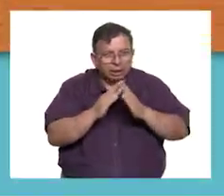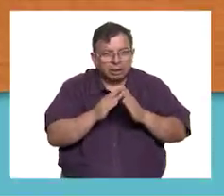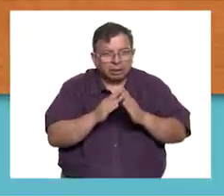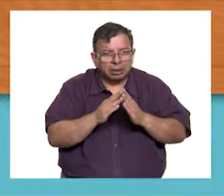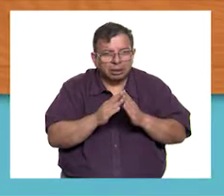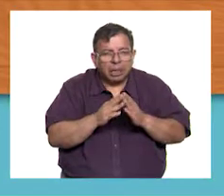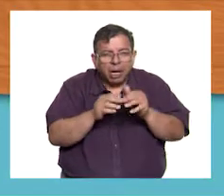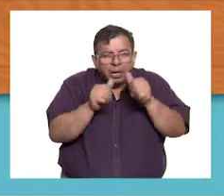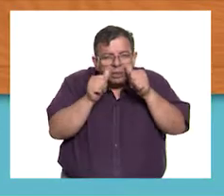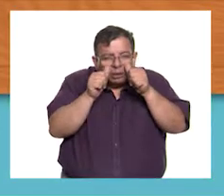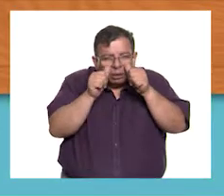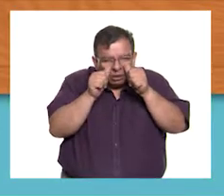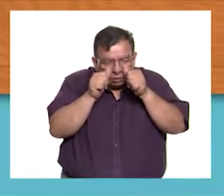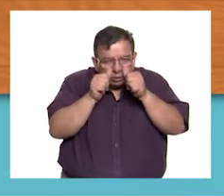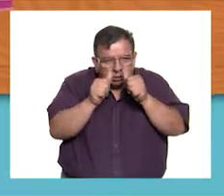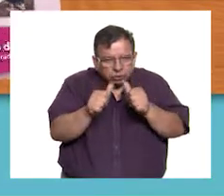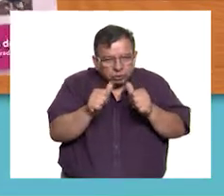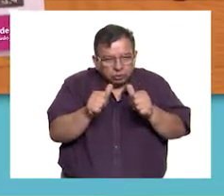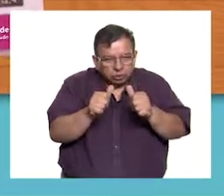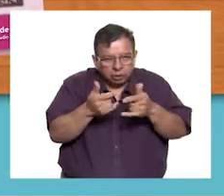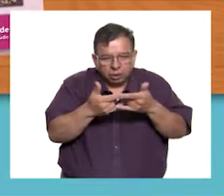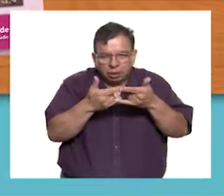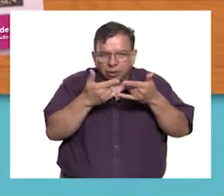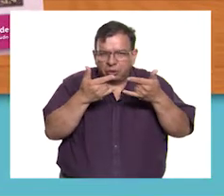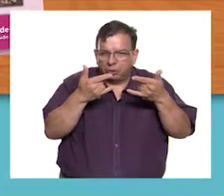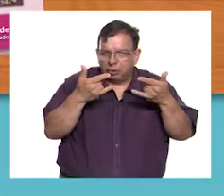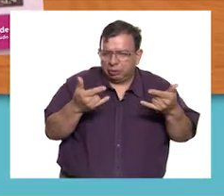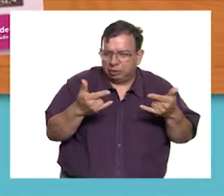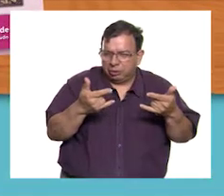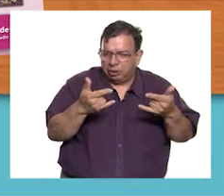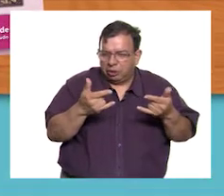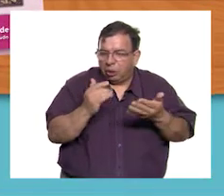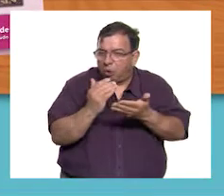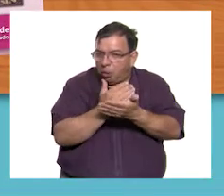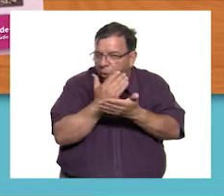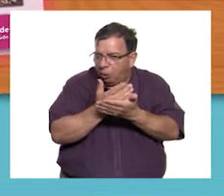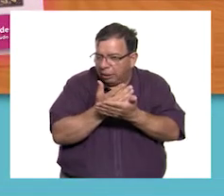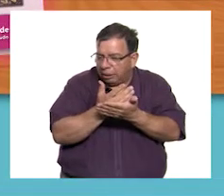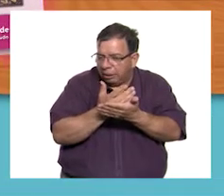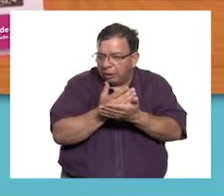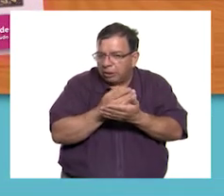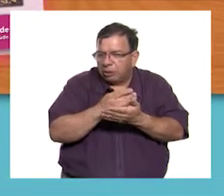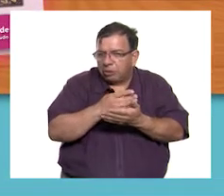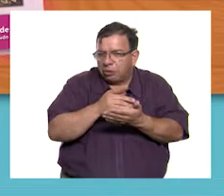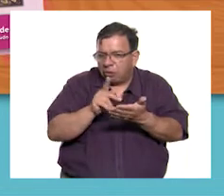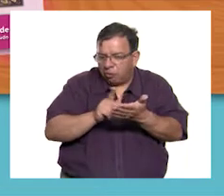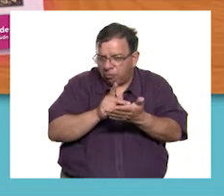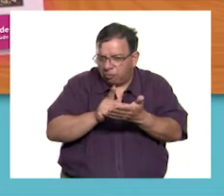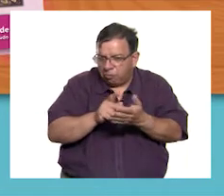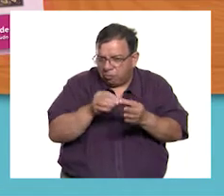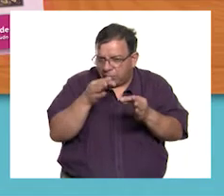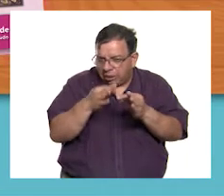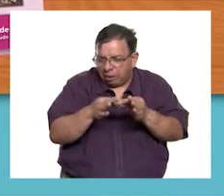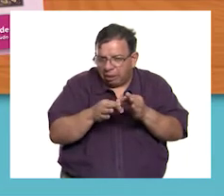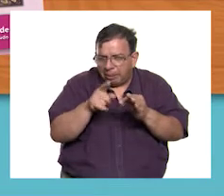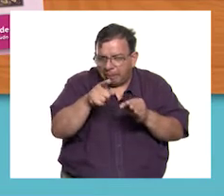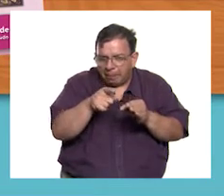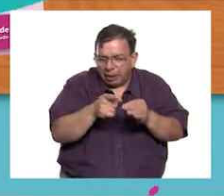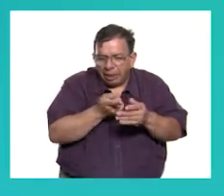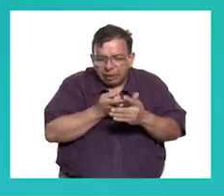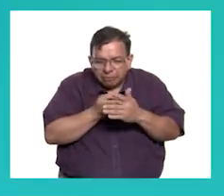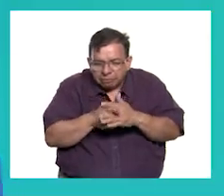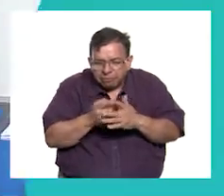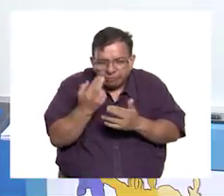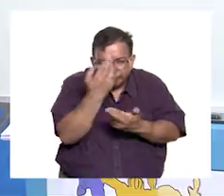que presten atención al cuento y tengan listo su cuaderno y su pluma para realizar con nosotros el